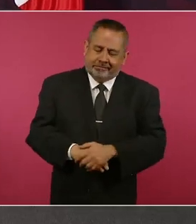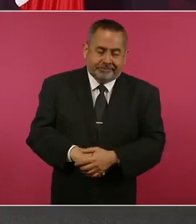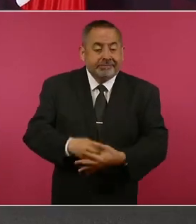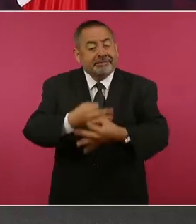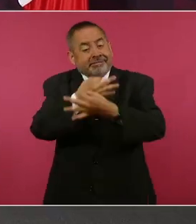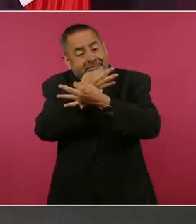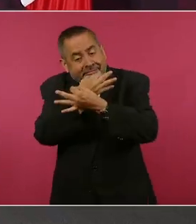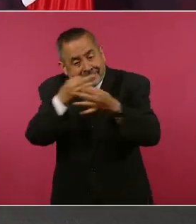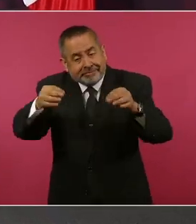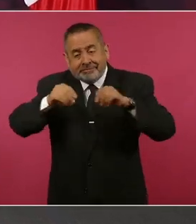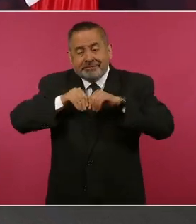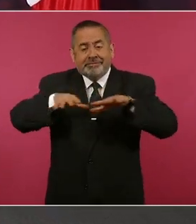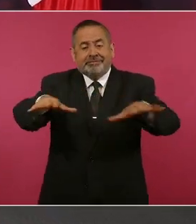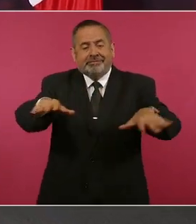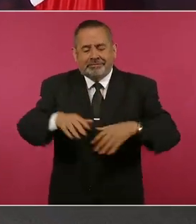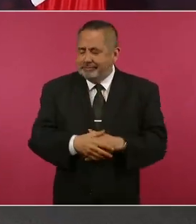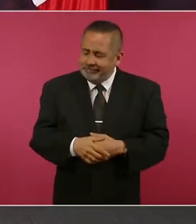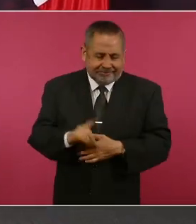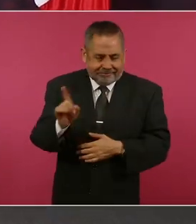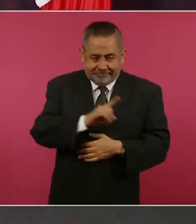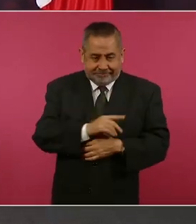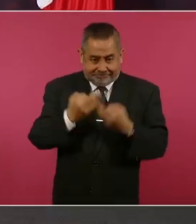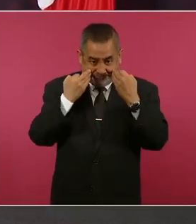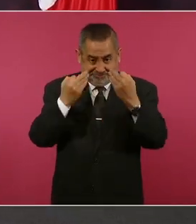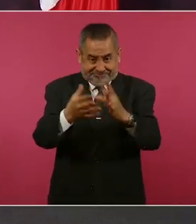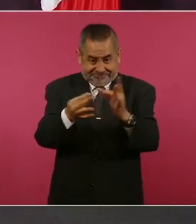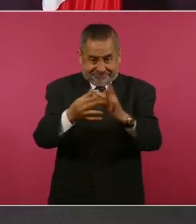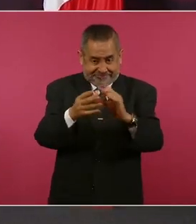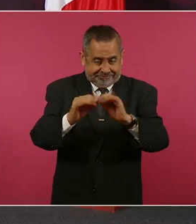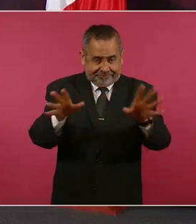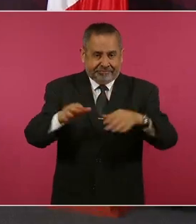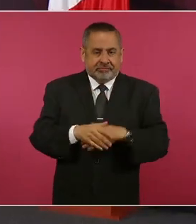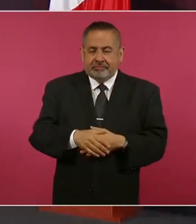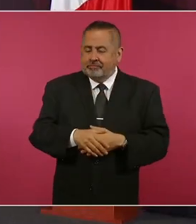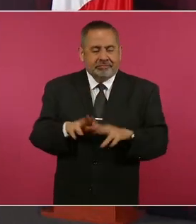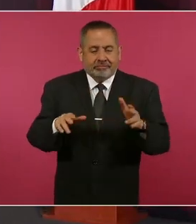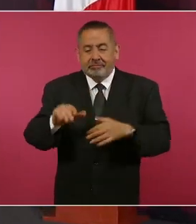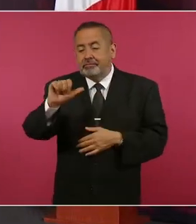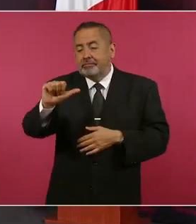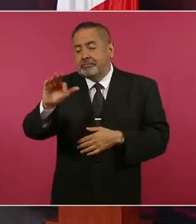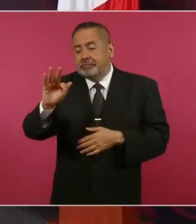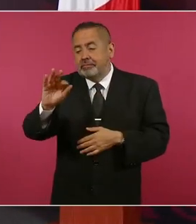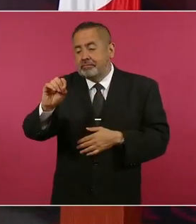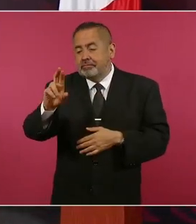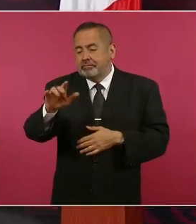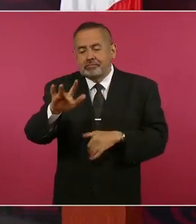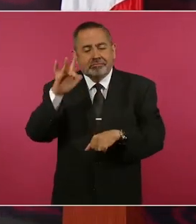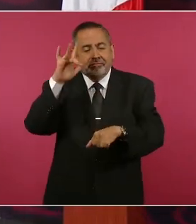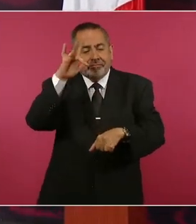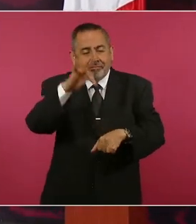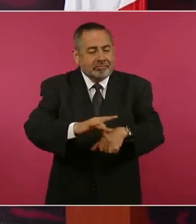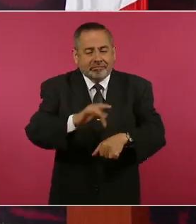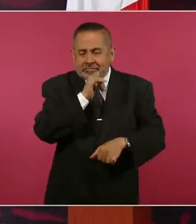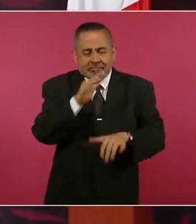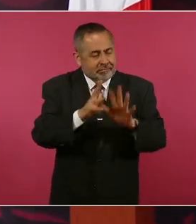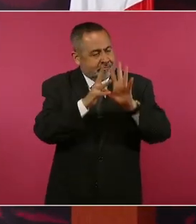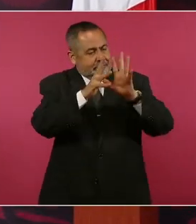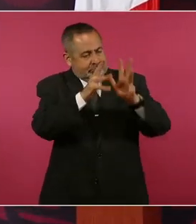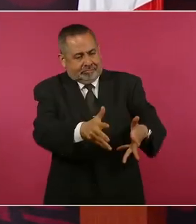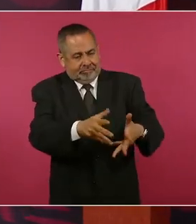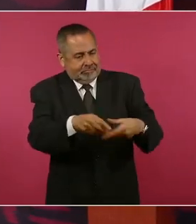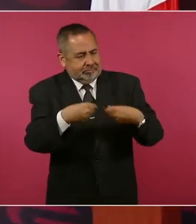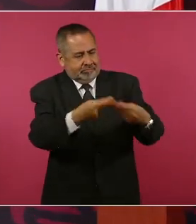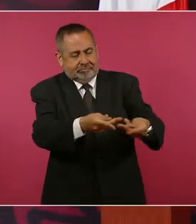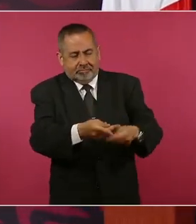y para todo el pueblo. ¿De qué se trata? No se tocan los Afores de nadie, al contrario,